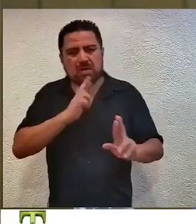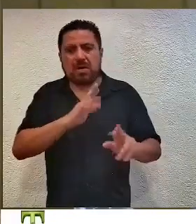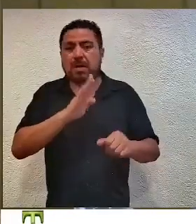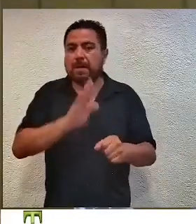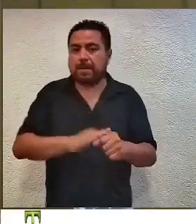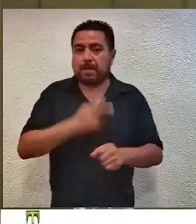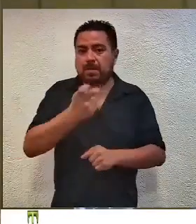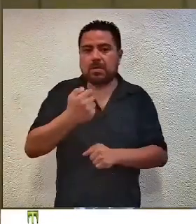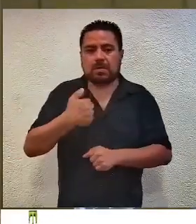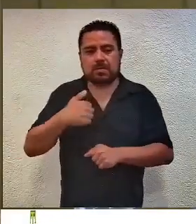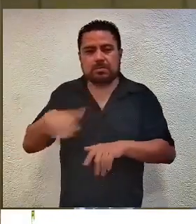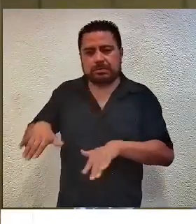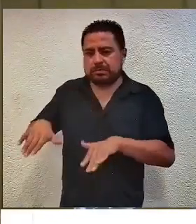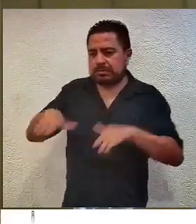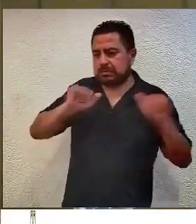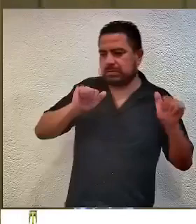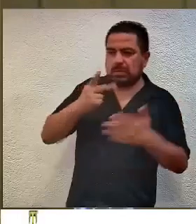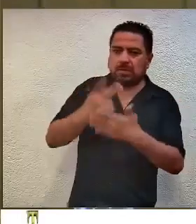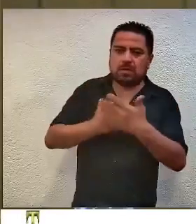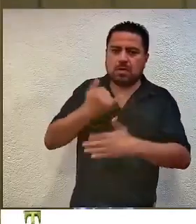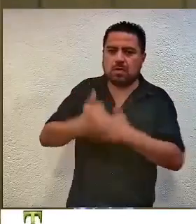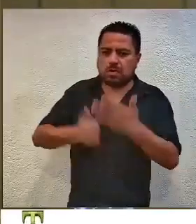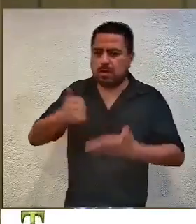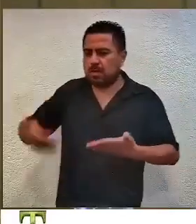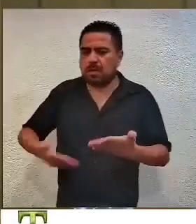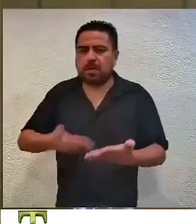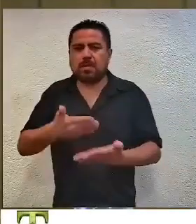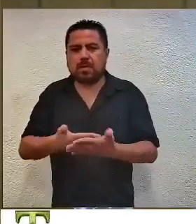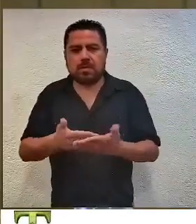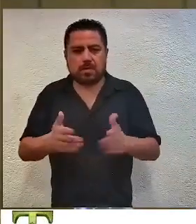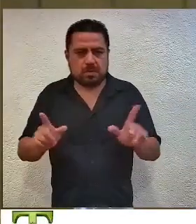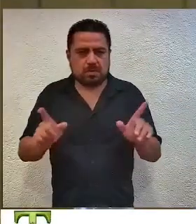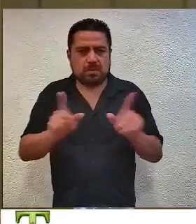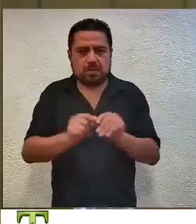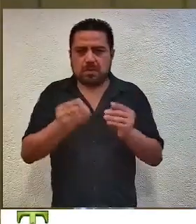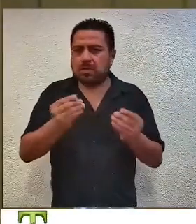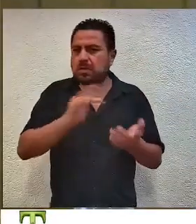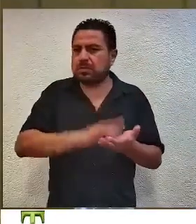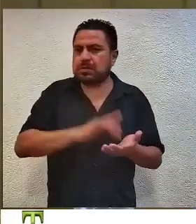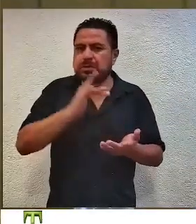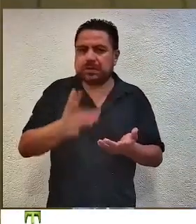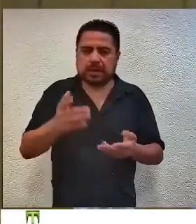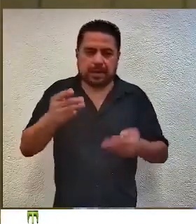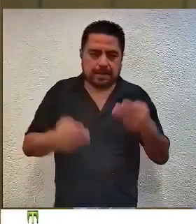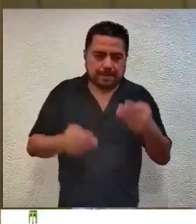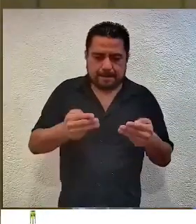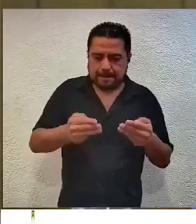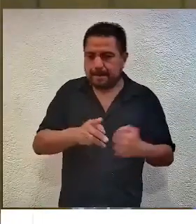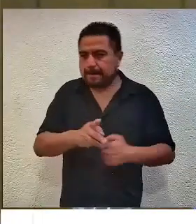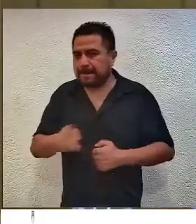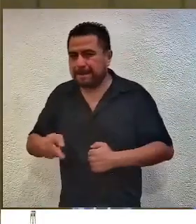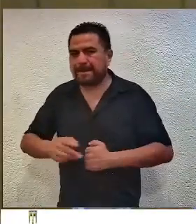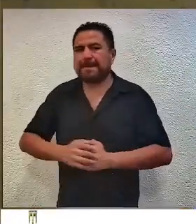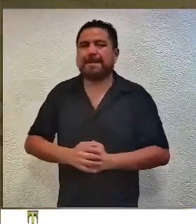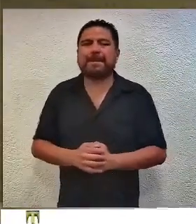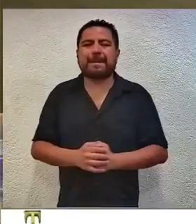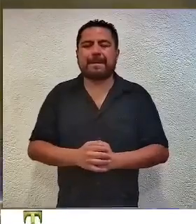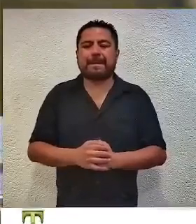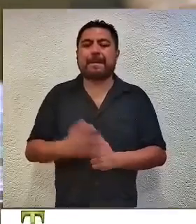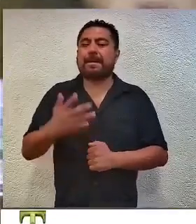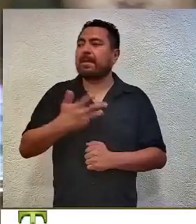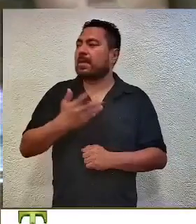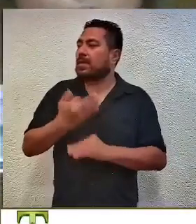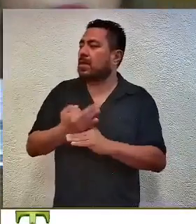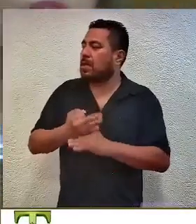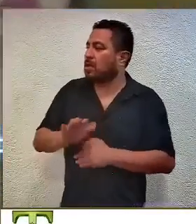ello me aparto del proyecto que se nos propone. Es cuanto. Muchas gracias, magistrado, magistradas. Tiene el uso de